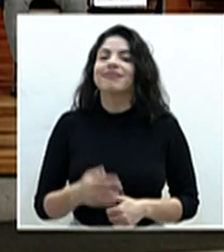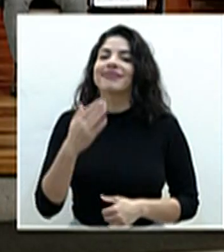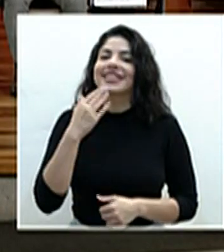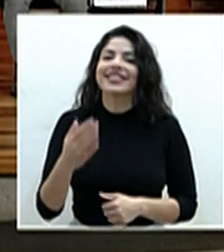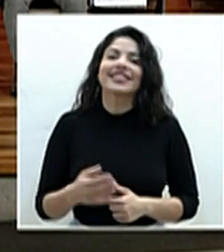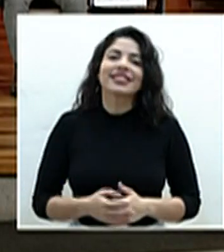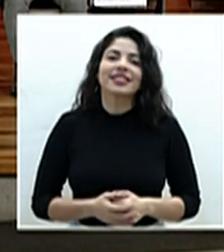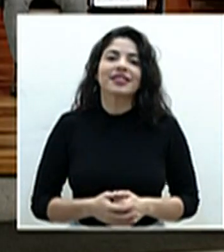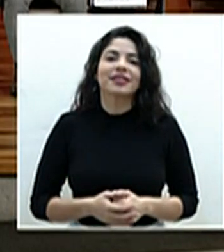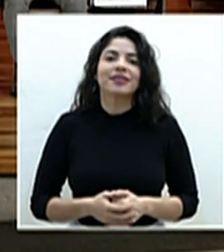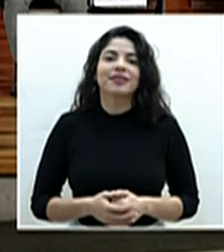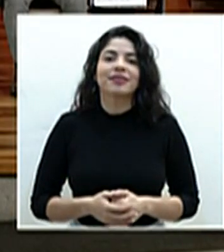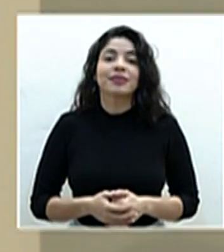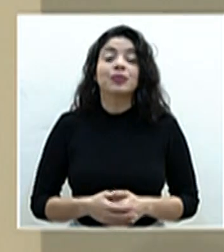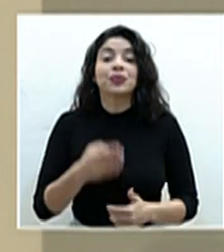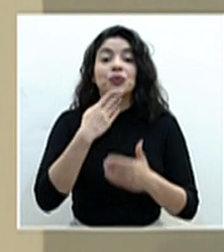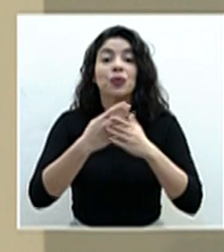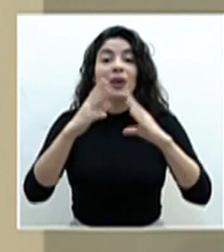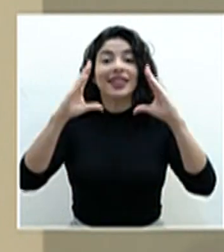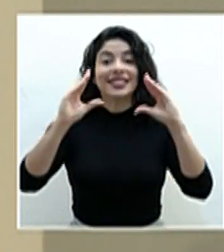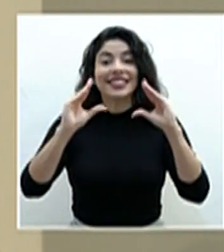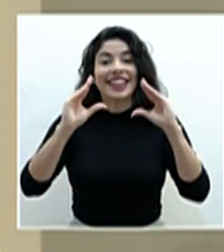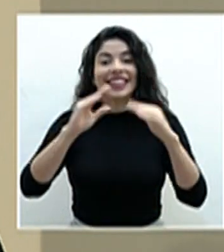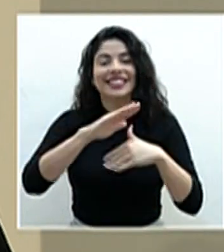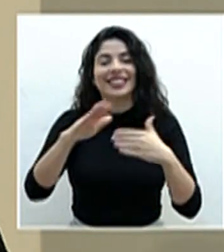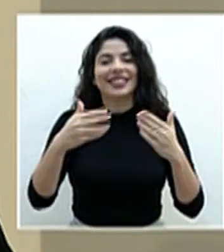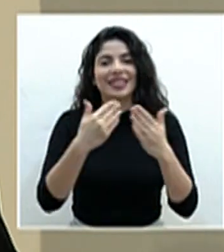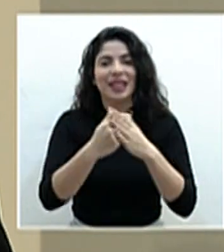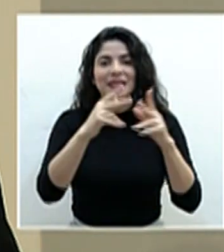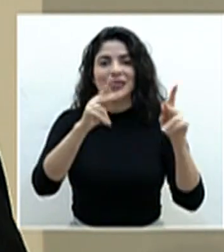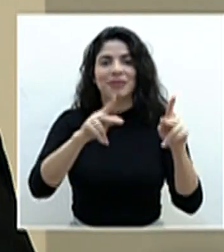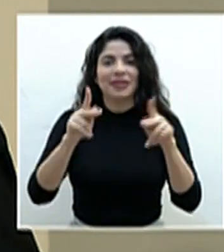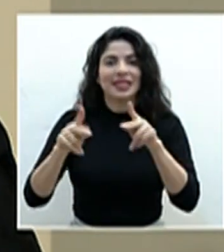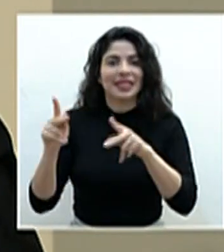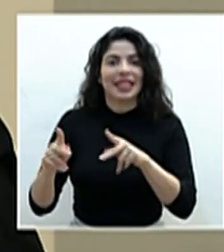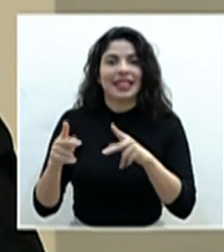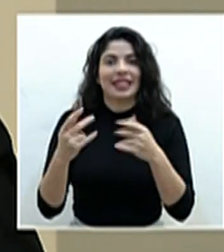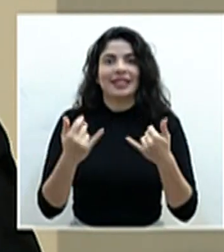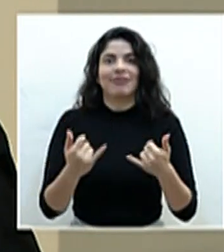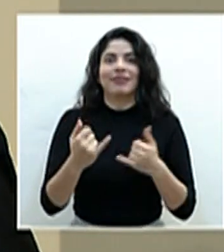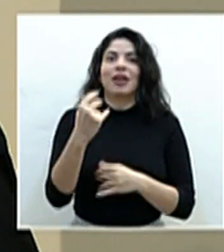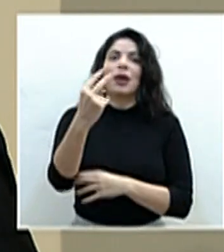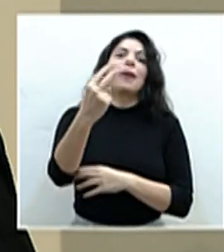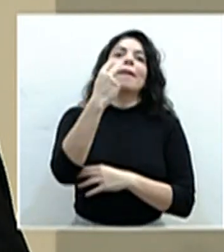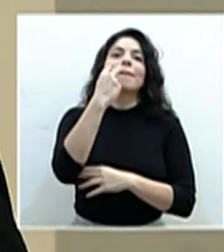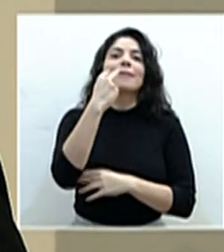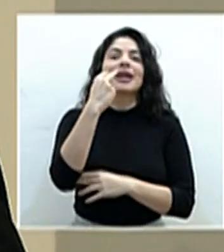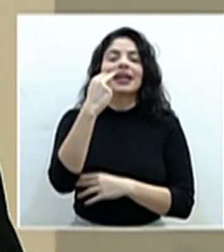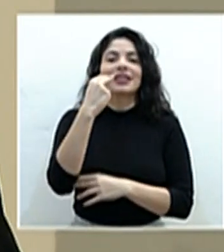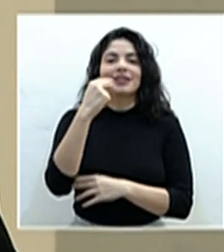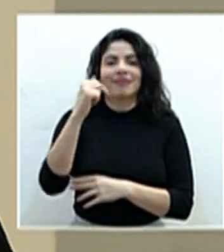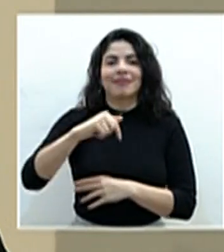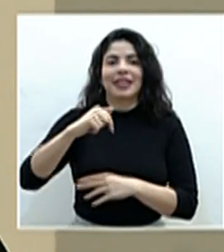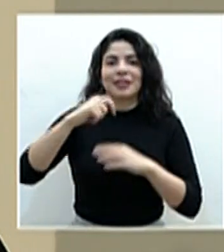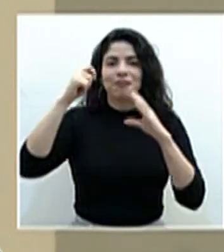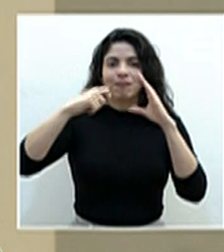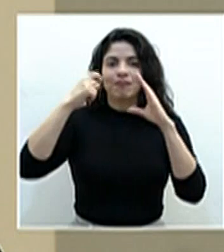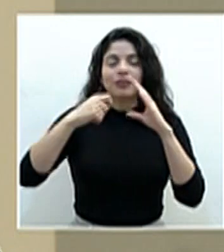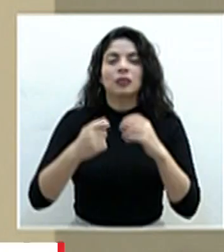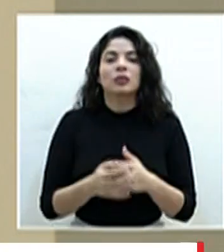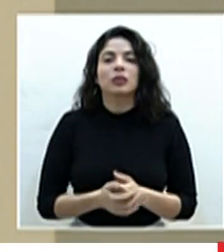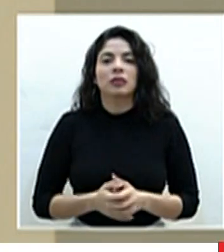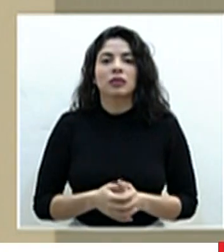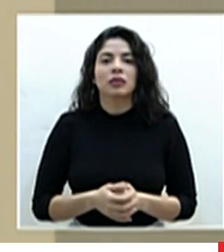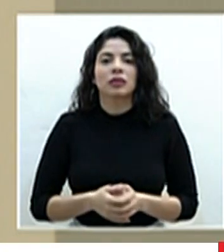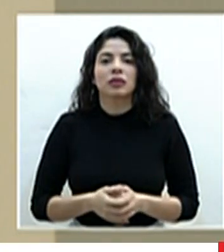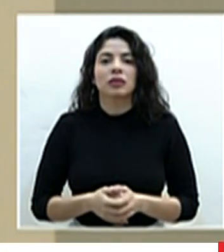Gracias. Muy buenas tardes a todas las personas que nos ven en esta transmisión,